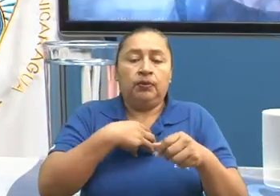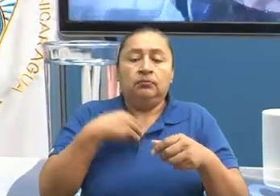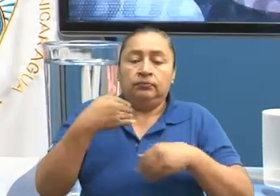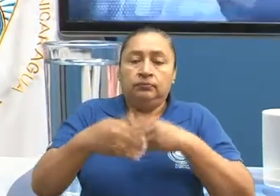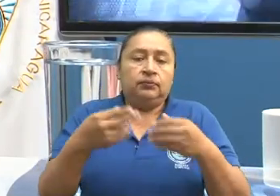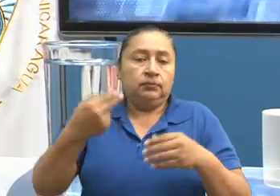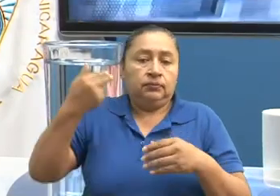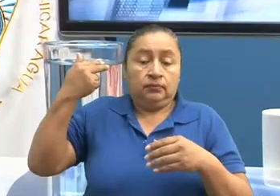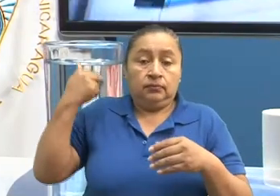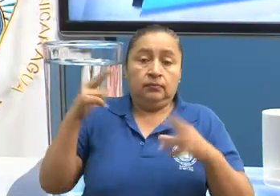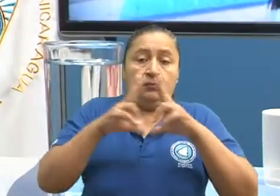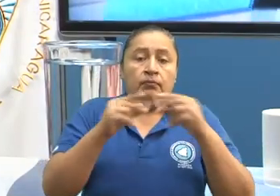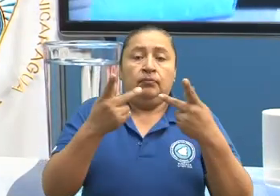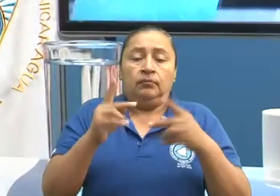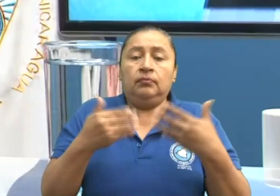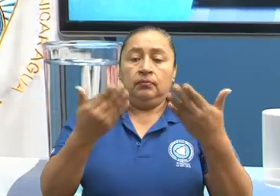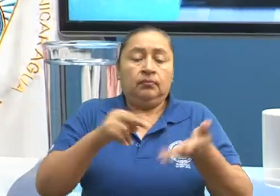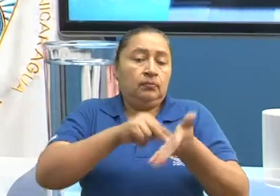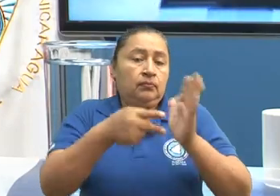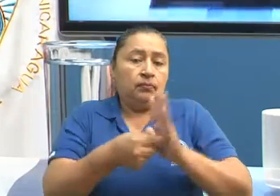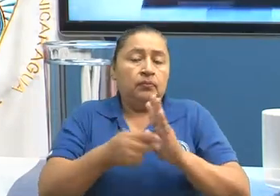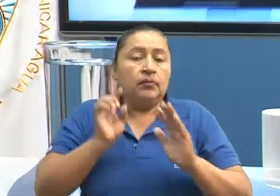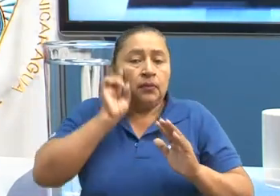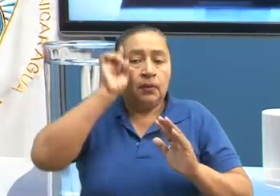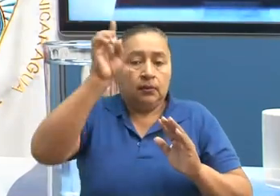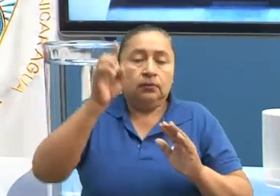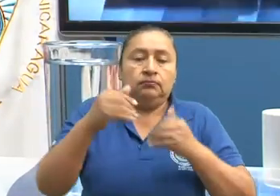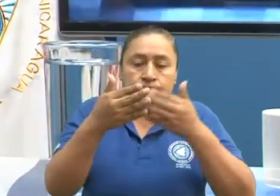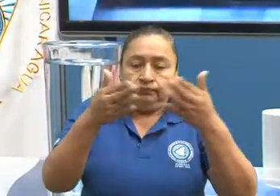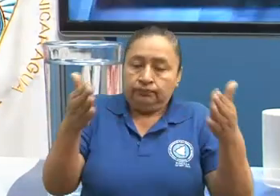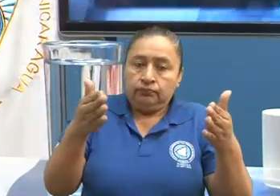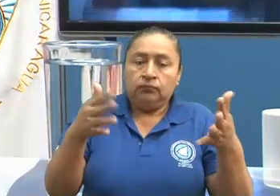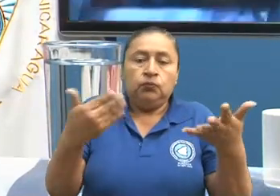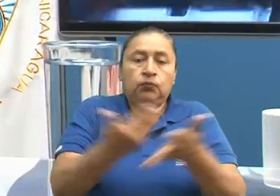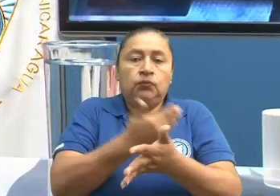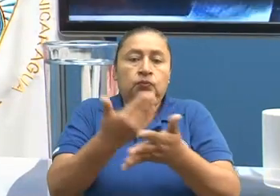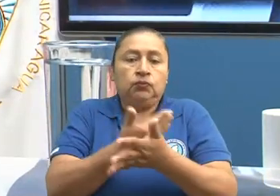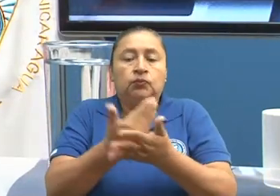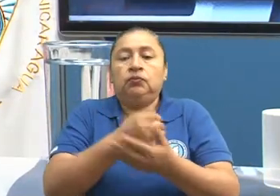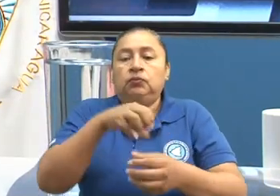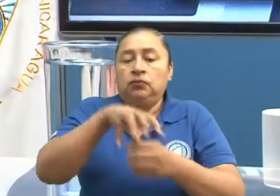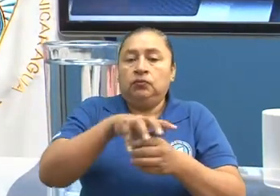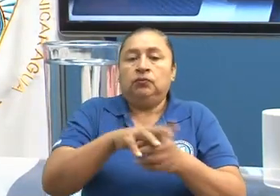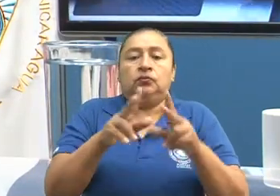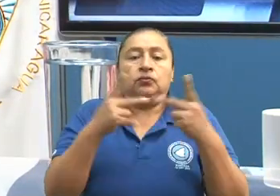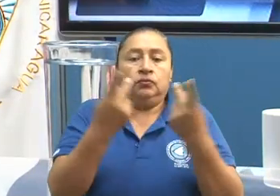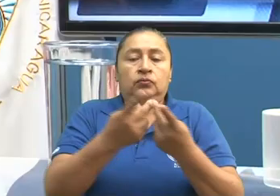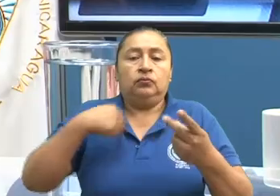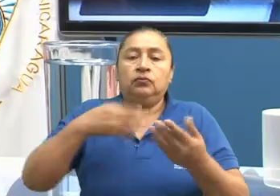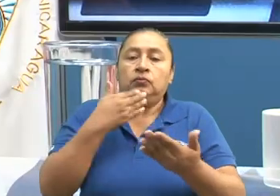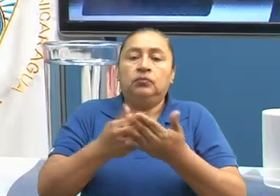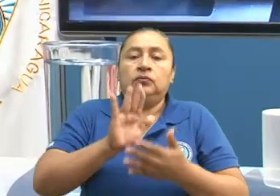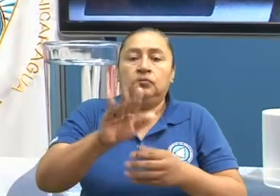de la historia de Nicaragua, pero también que implica el desarrollo y también la apertura para nuevas realidades de nuestro pueblo. Muchísimas gracias por su